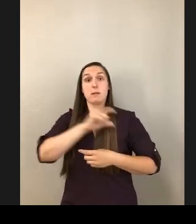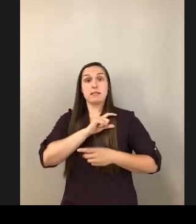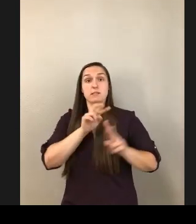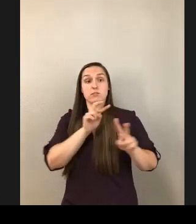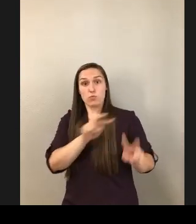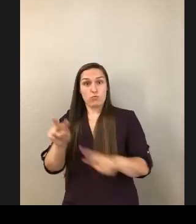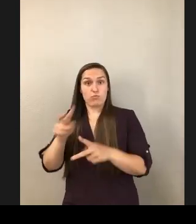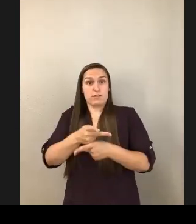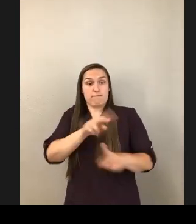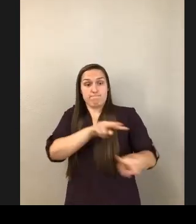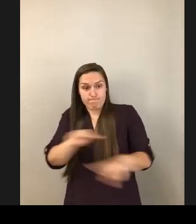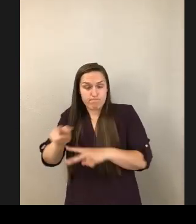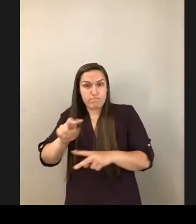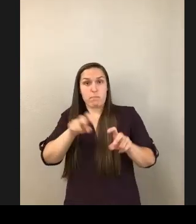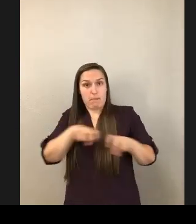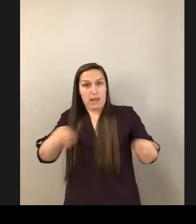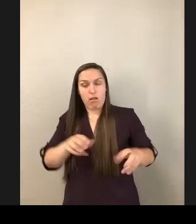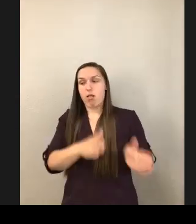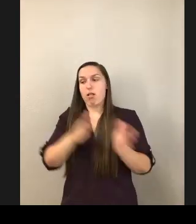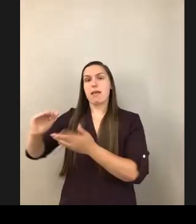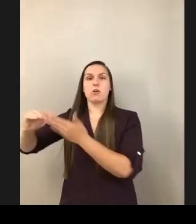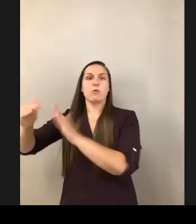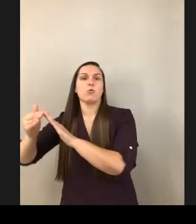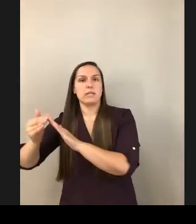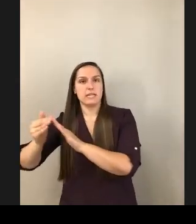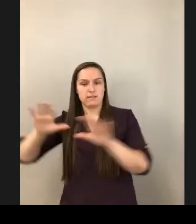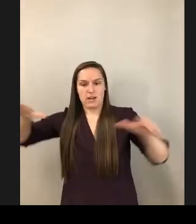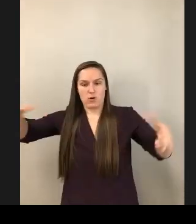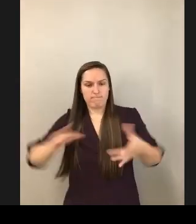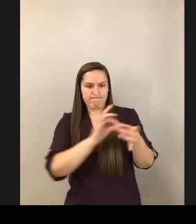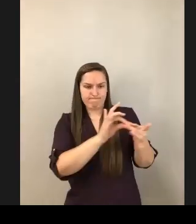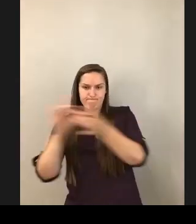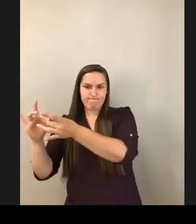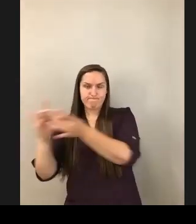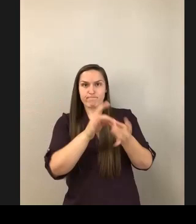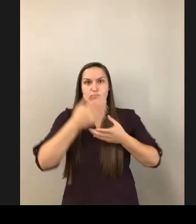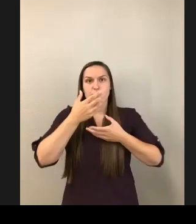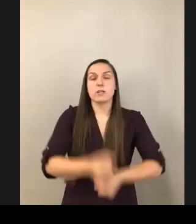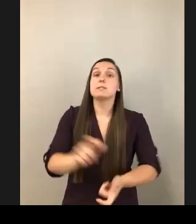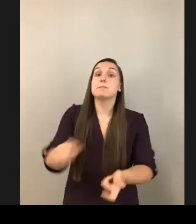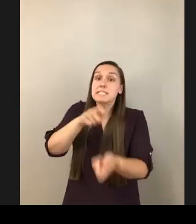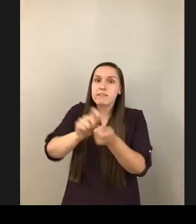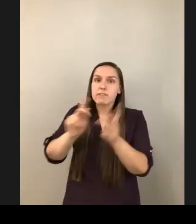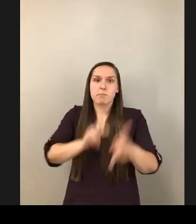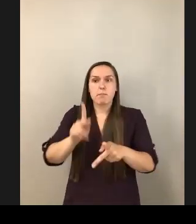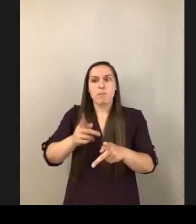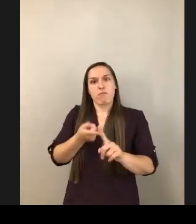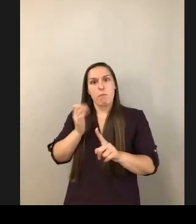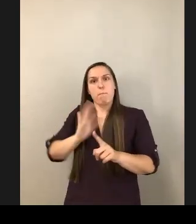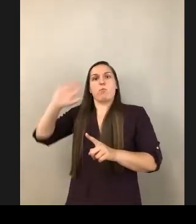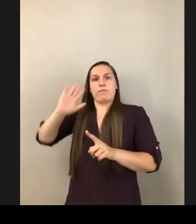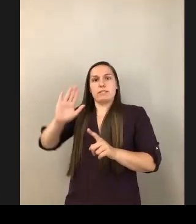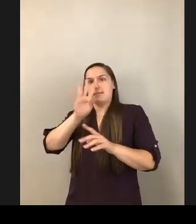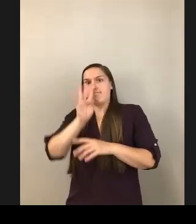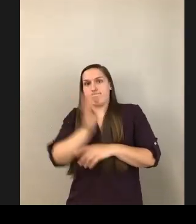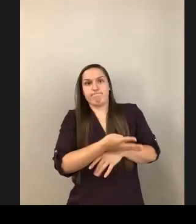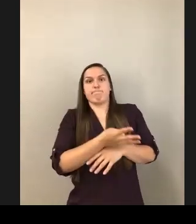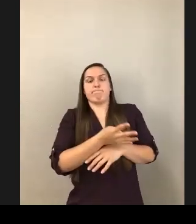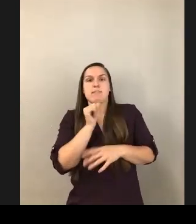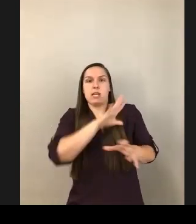establecerías para establecer la confianza entre el panel y la comunidad, sobre todo sobre grupos